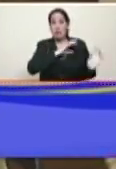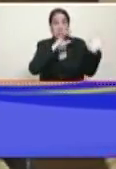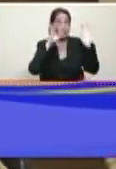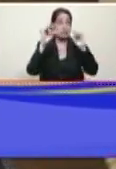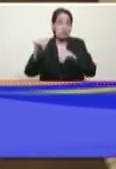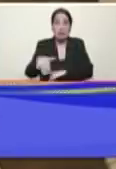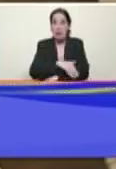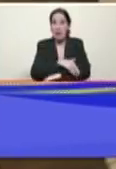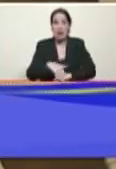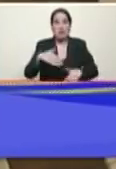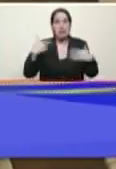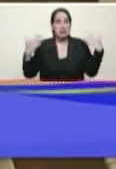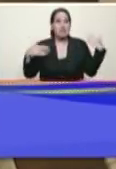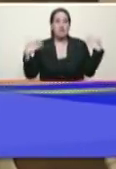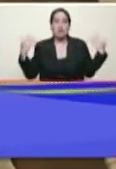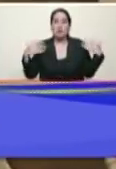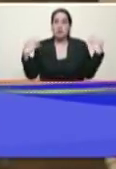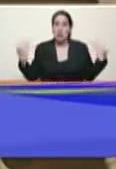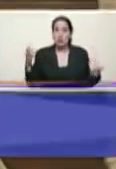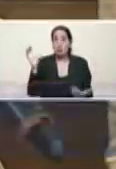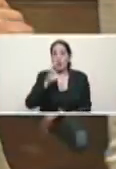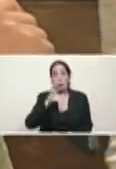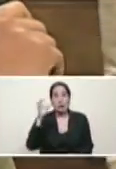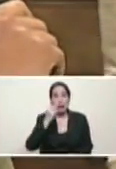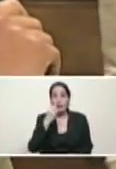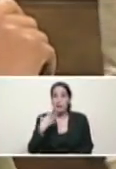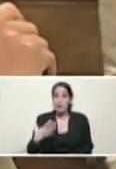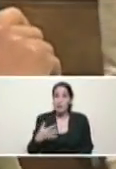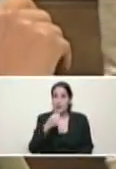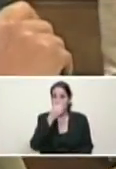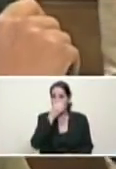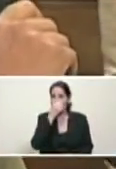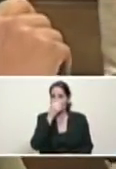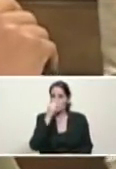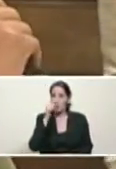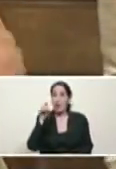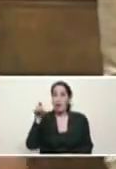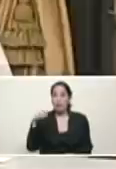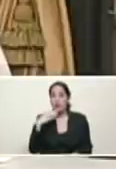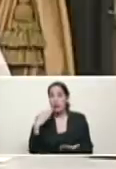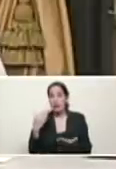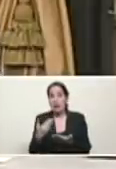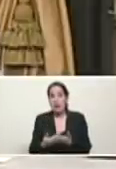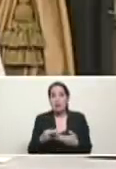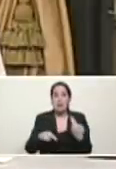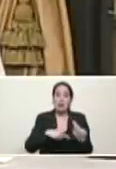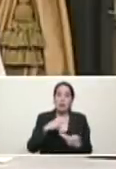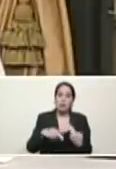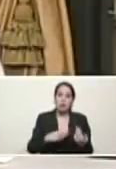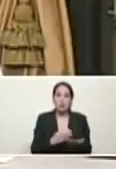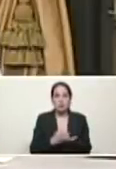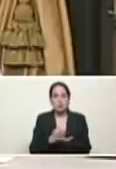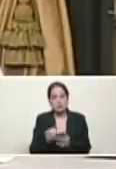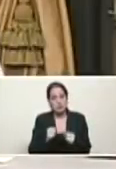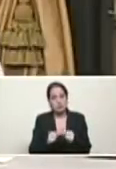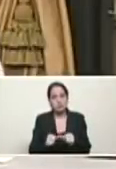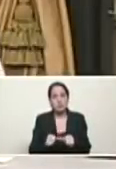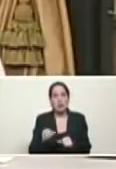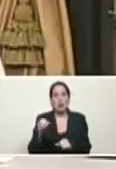calle disfrutando de la Caracas Bella gracias a Venezuela Bella, a usted y a nuestra revolución. Seguir avanzando en la